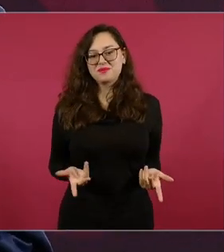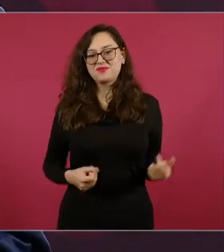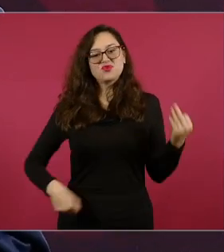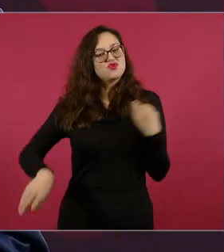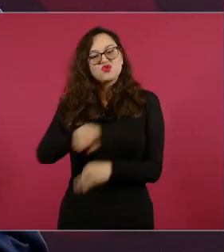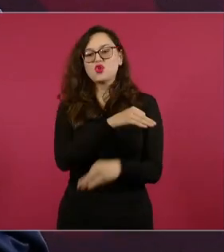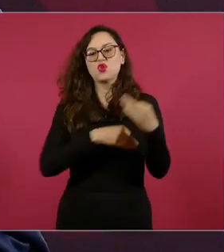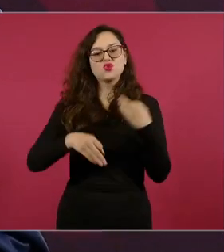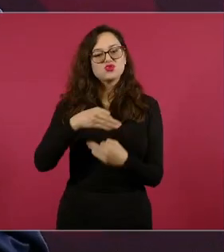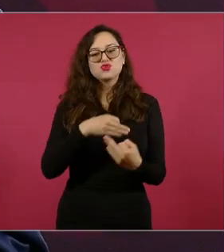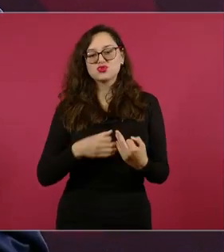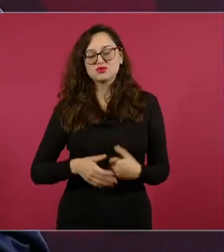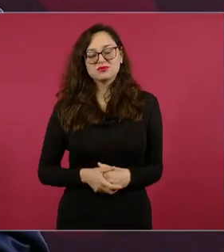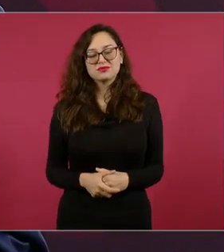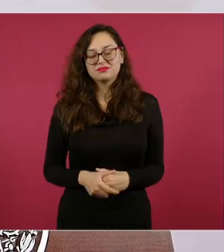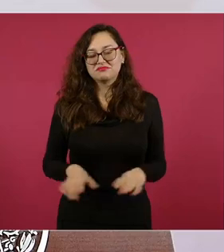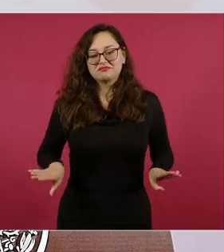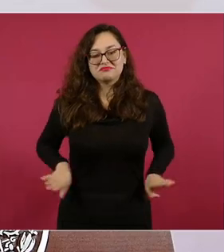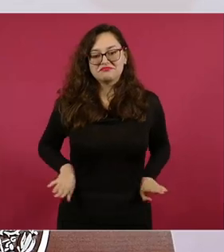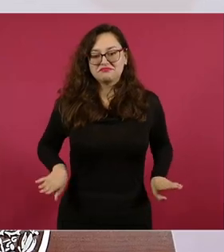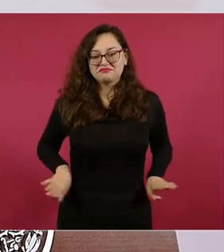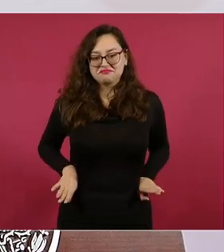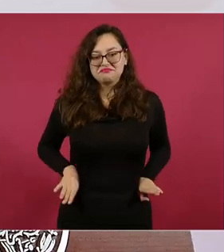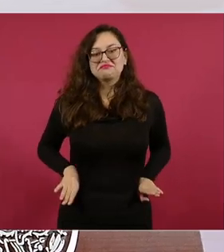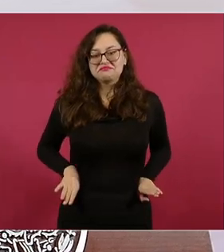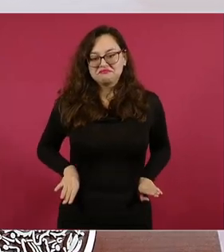país. Por eso